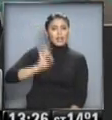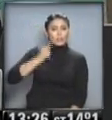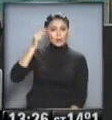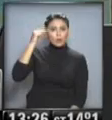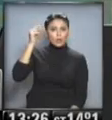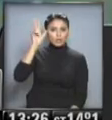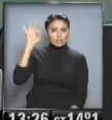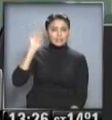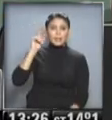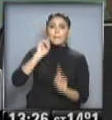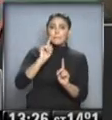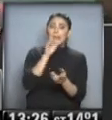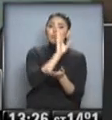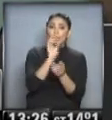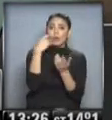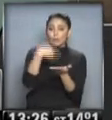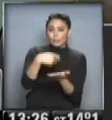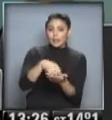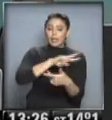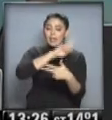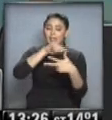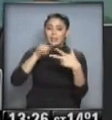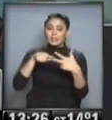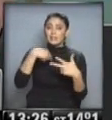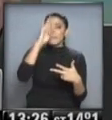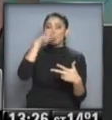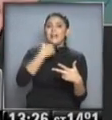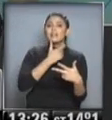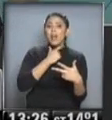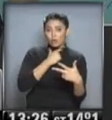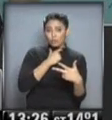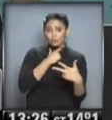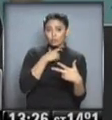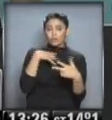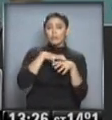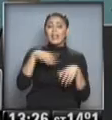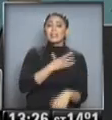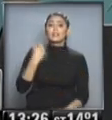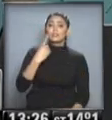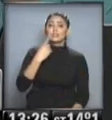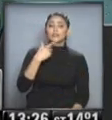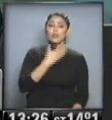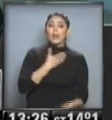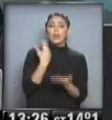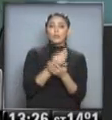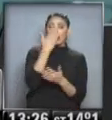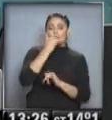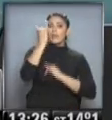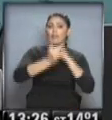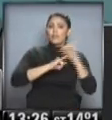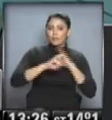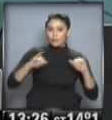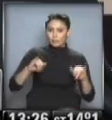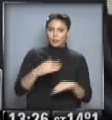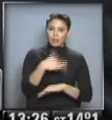80 va a estar cobrando su primer ver y esos tres conceptos en agosto nuestro director ejecutivo Diego goos lo va a estar notificando Próximamente al